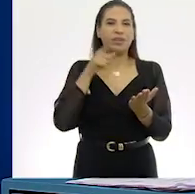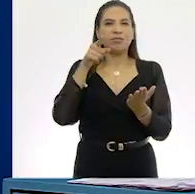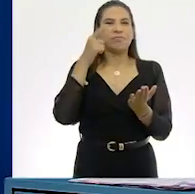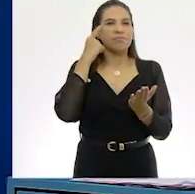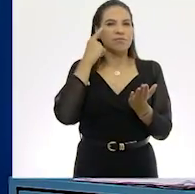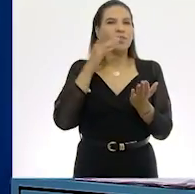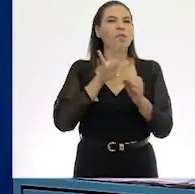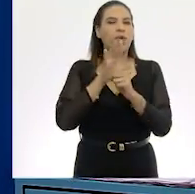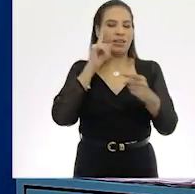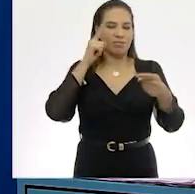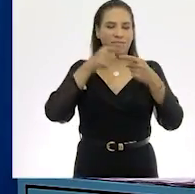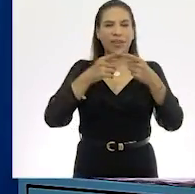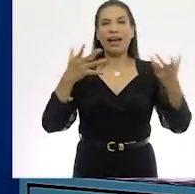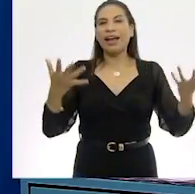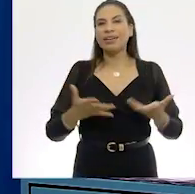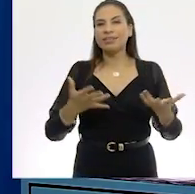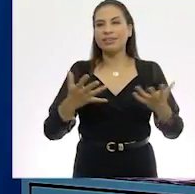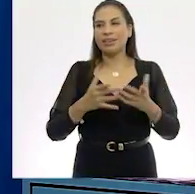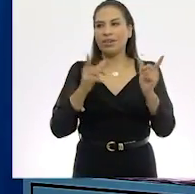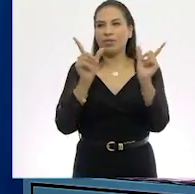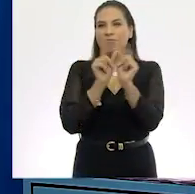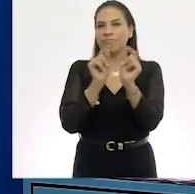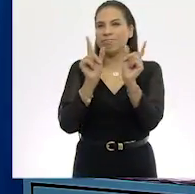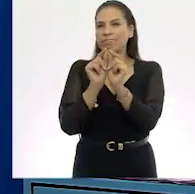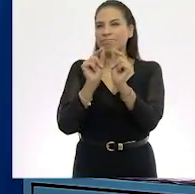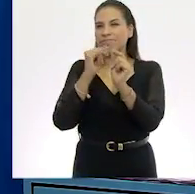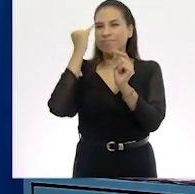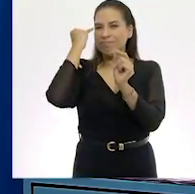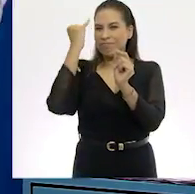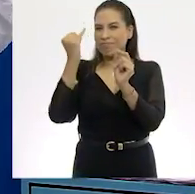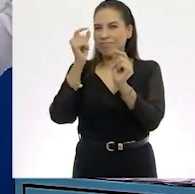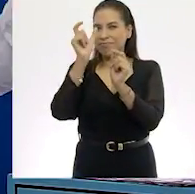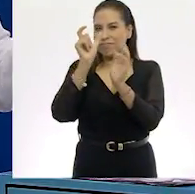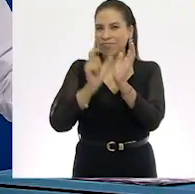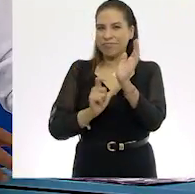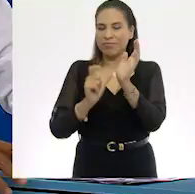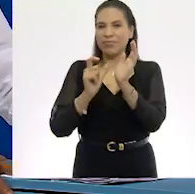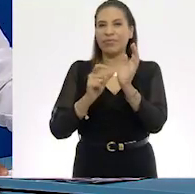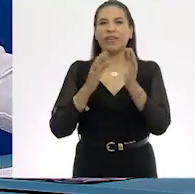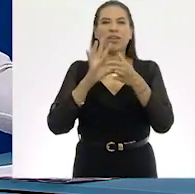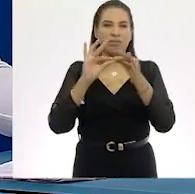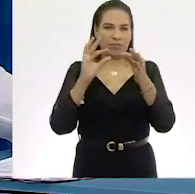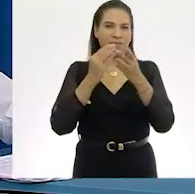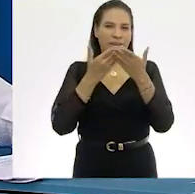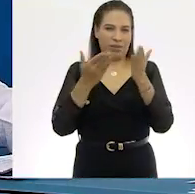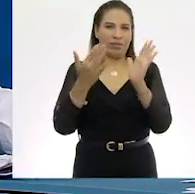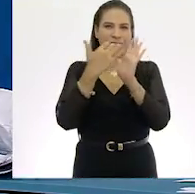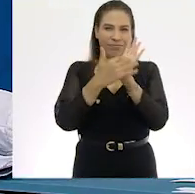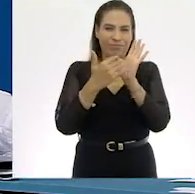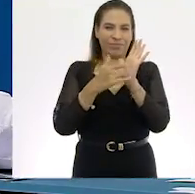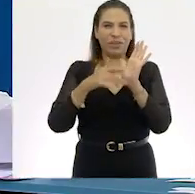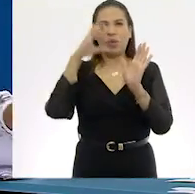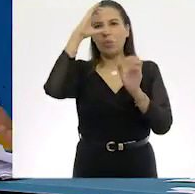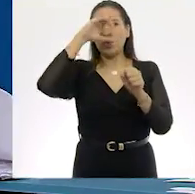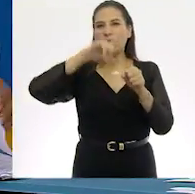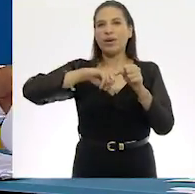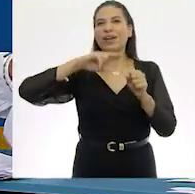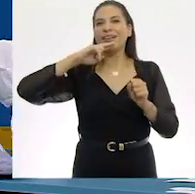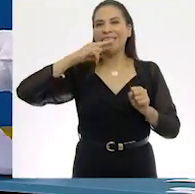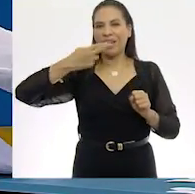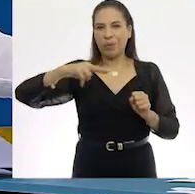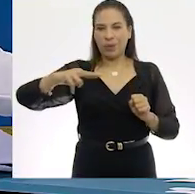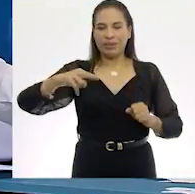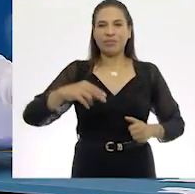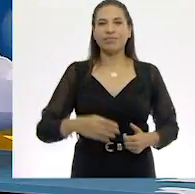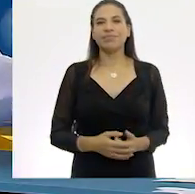meta de realizar una síntesis? Yo te puedo sugerir el siguiente texto, Joaquín. A ver. De la cultura náhuatl. Sí, maestro.